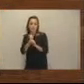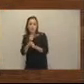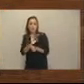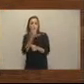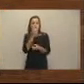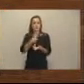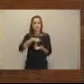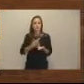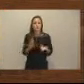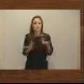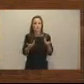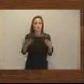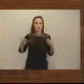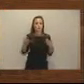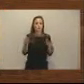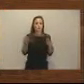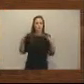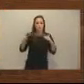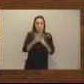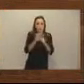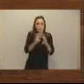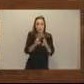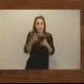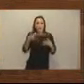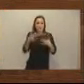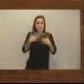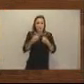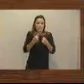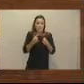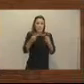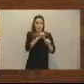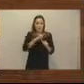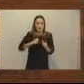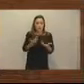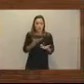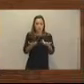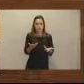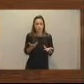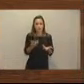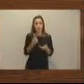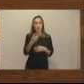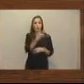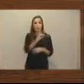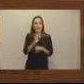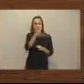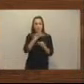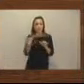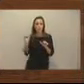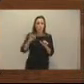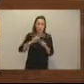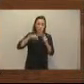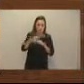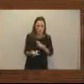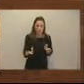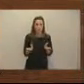que la sanidad sea privatizada. Casi cuarenta años después, la gente ya no quiere solamente oír hablar